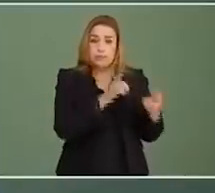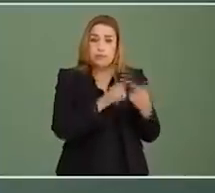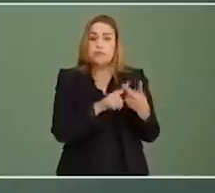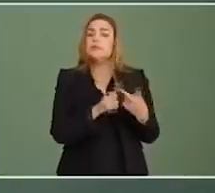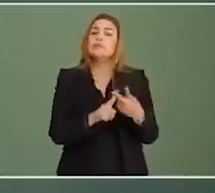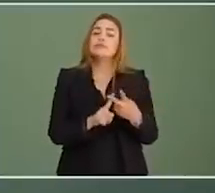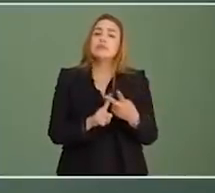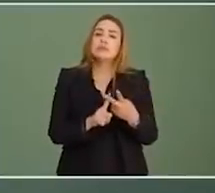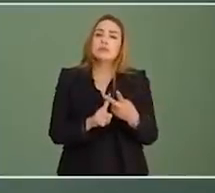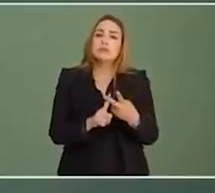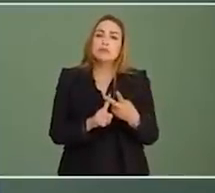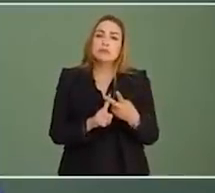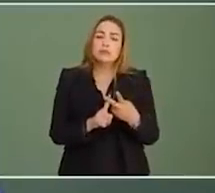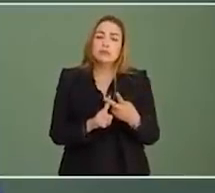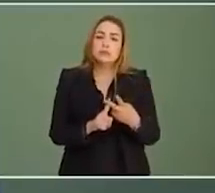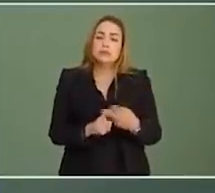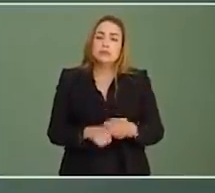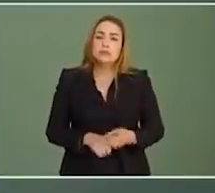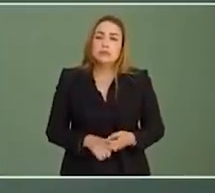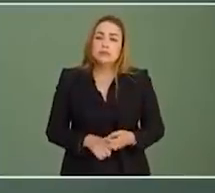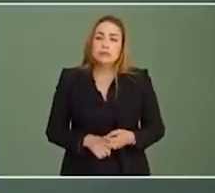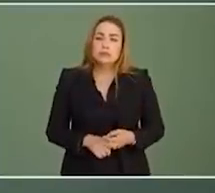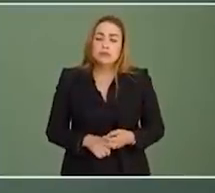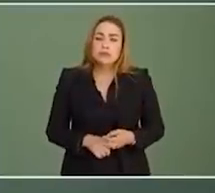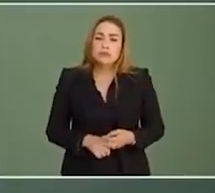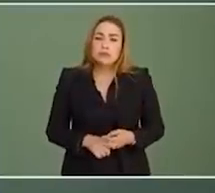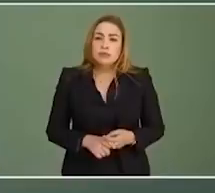se van a respetar los derechos humanos